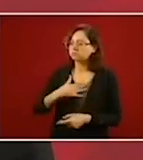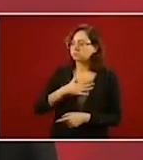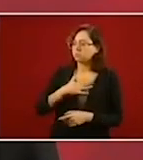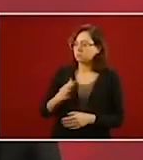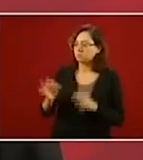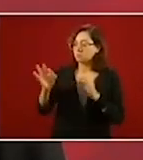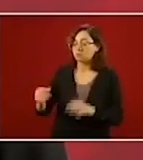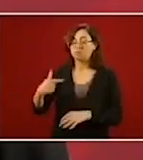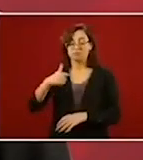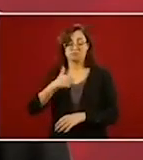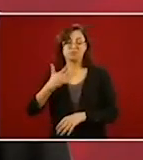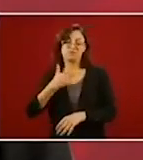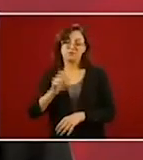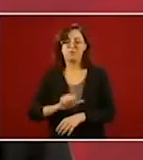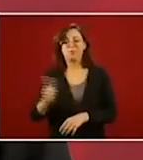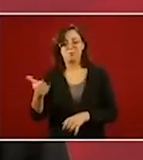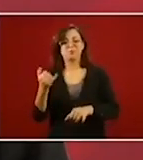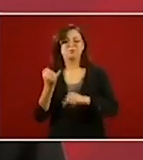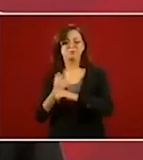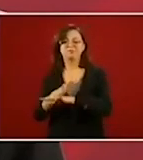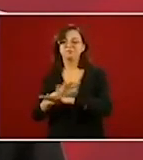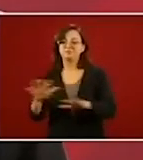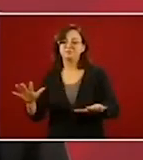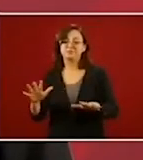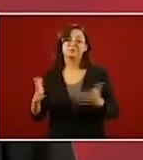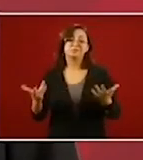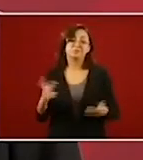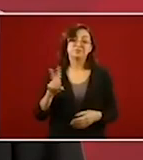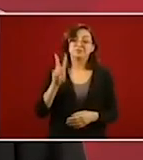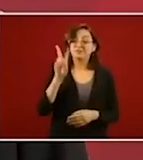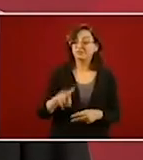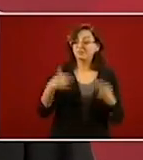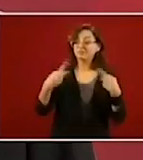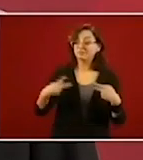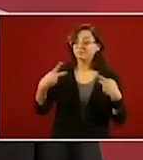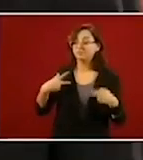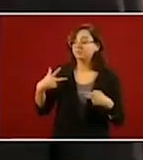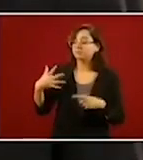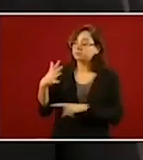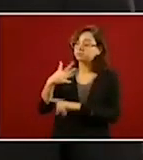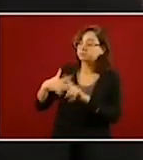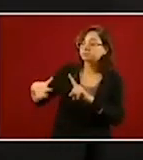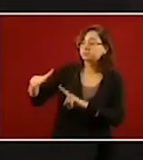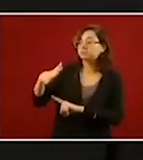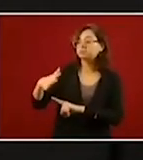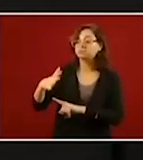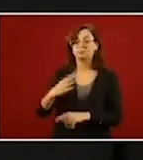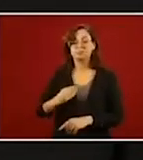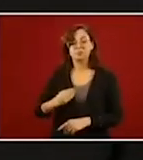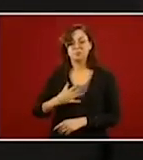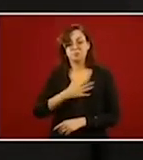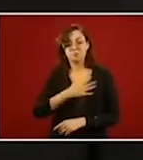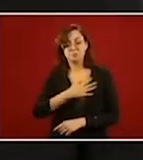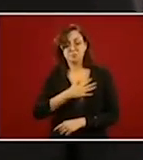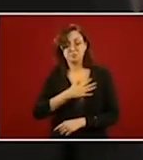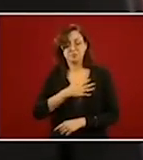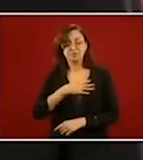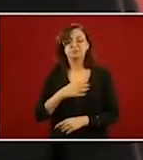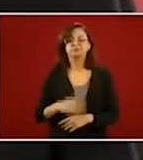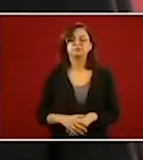puedo decirles que hay bienestar de este puede ser